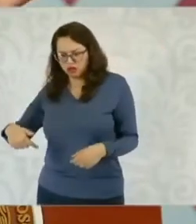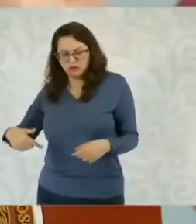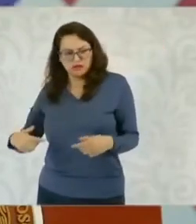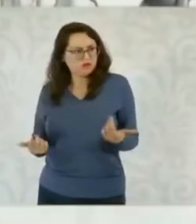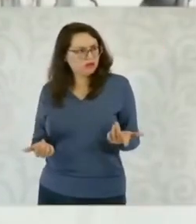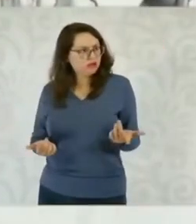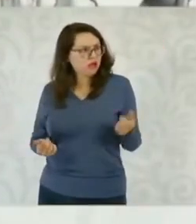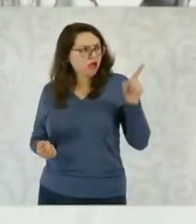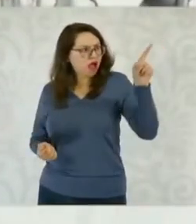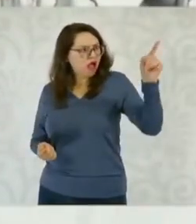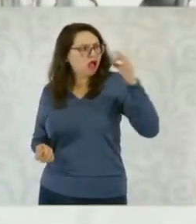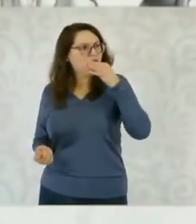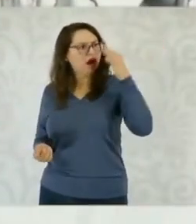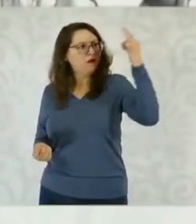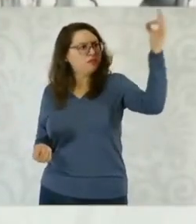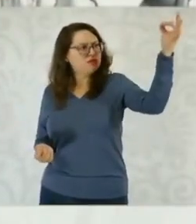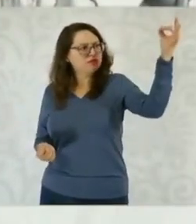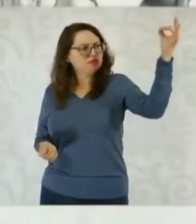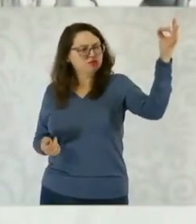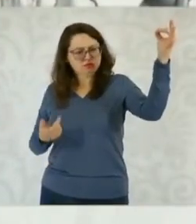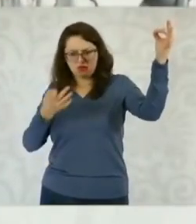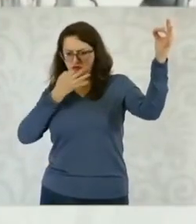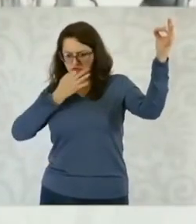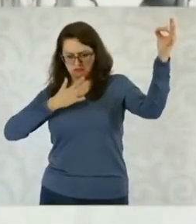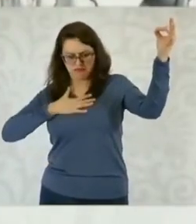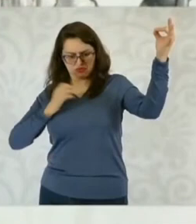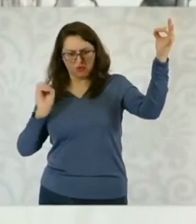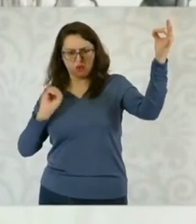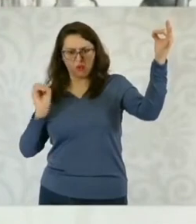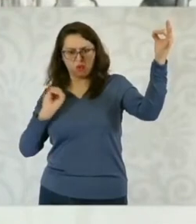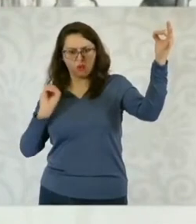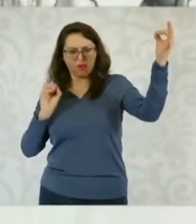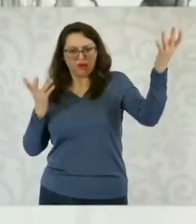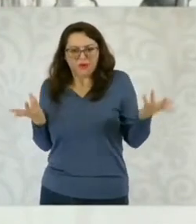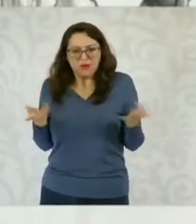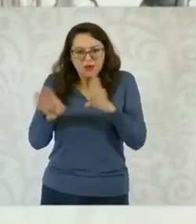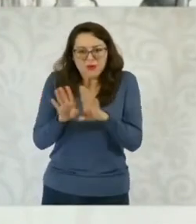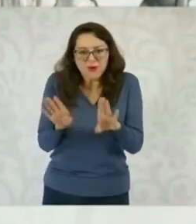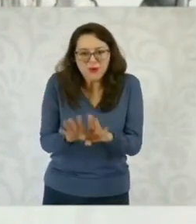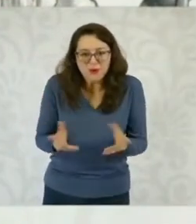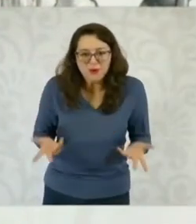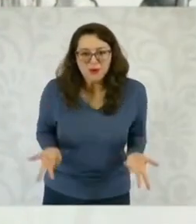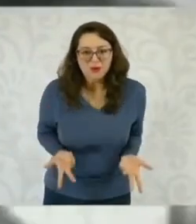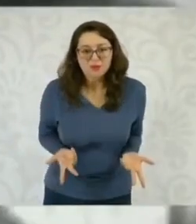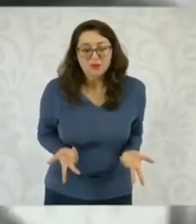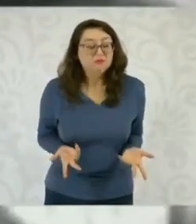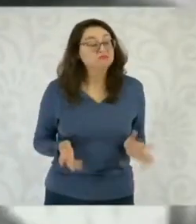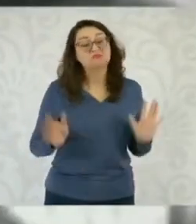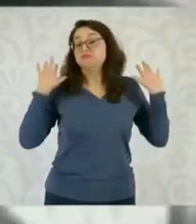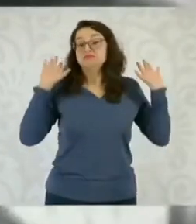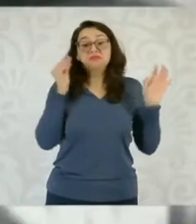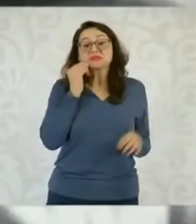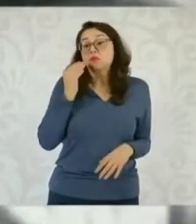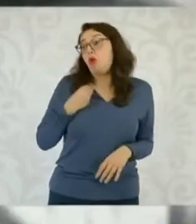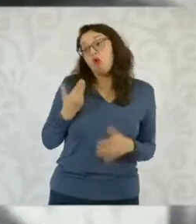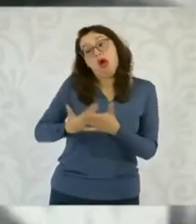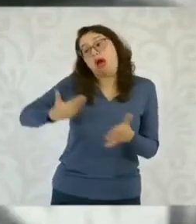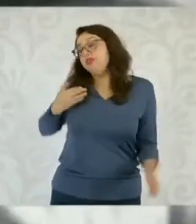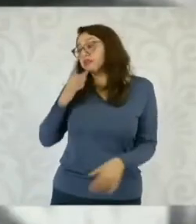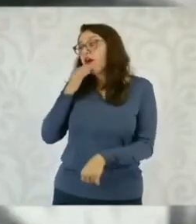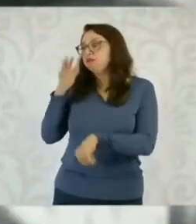en Chihuahua si vives en Yucatán, pues nunca te vas a enterar. Entonces acababan desalojándote de tu